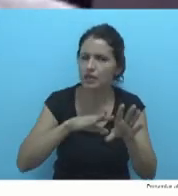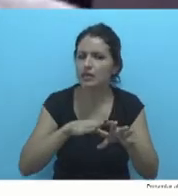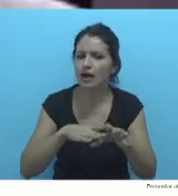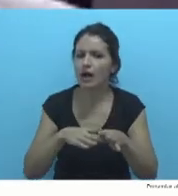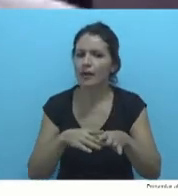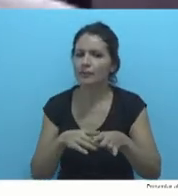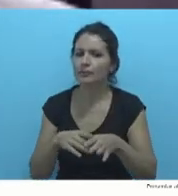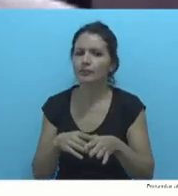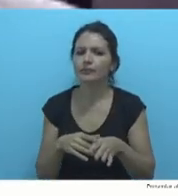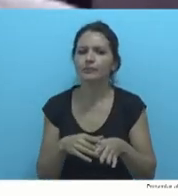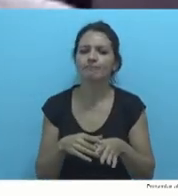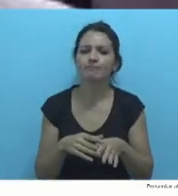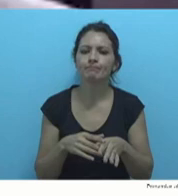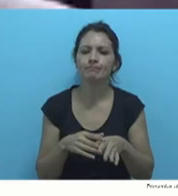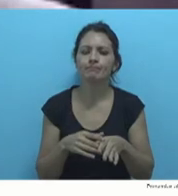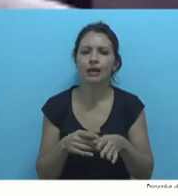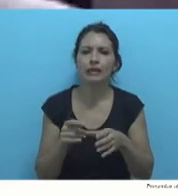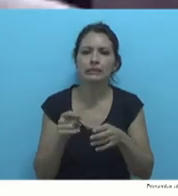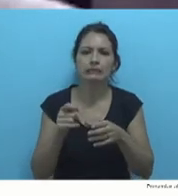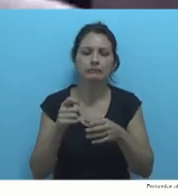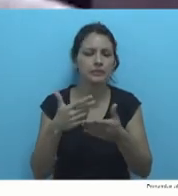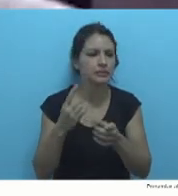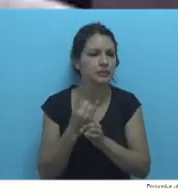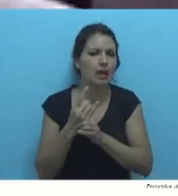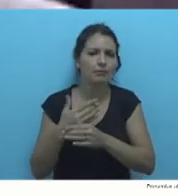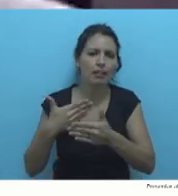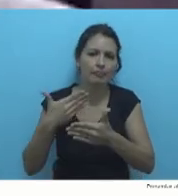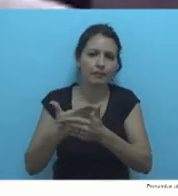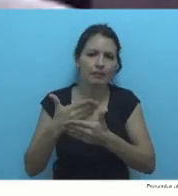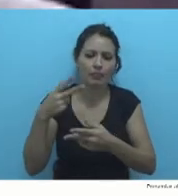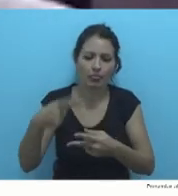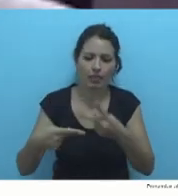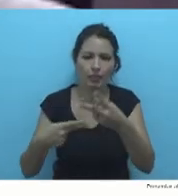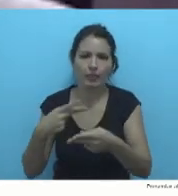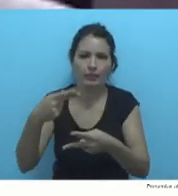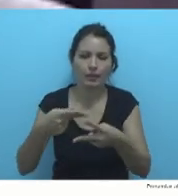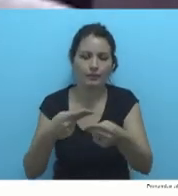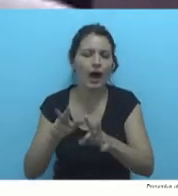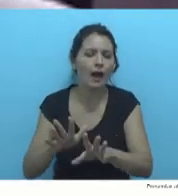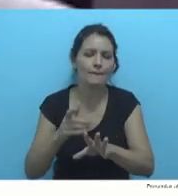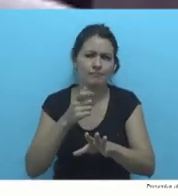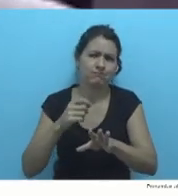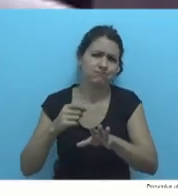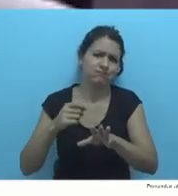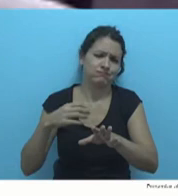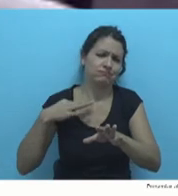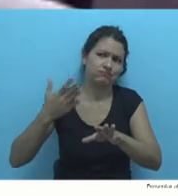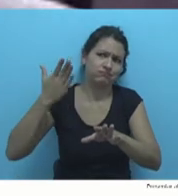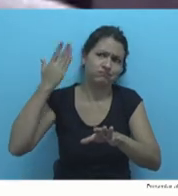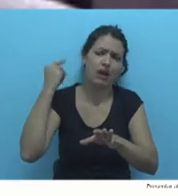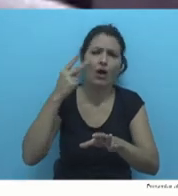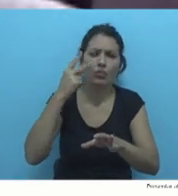las detracciones empezaron del año 2001, como todos sabemos, primero para financiar la autarquía de AFIP y después